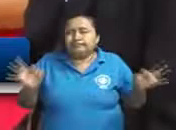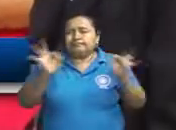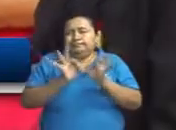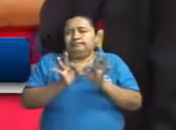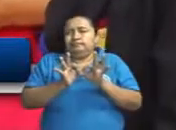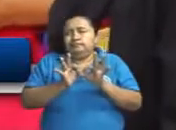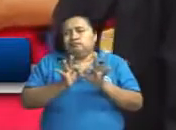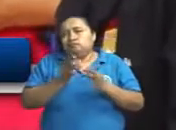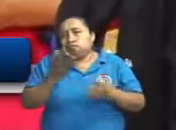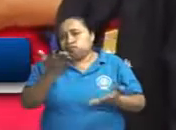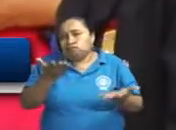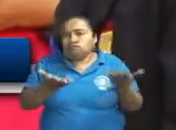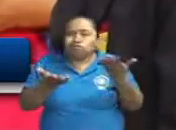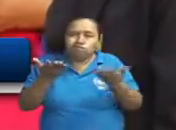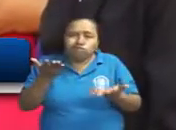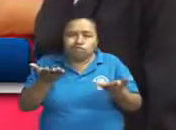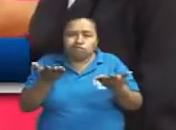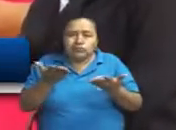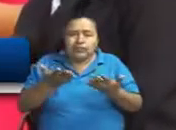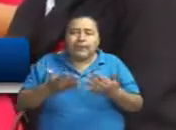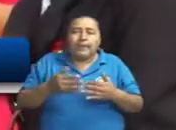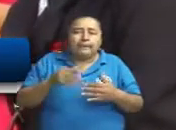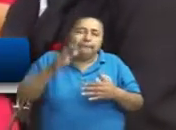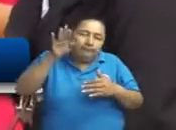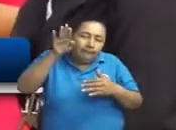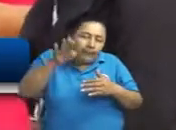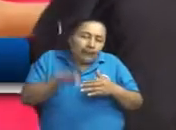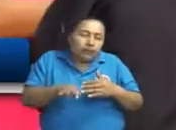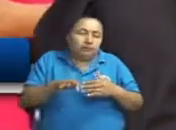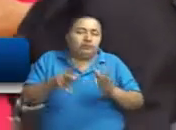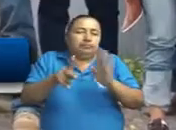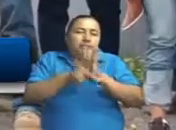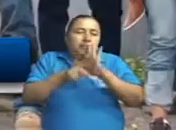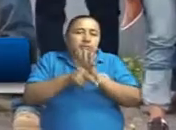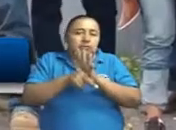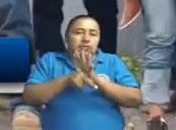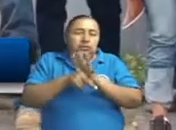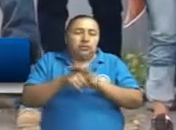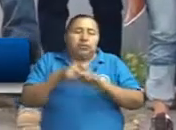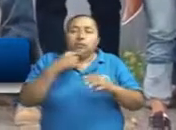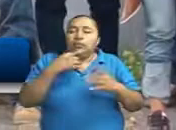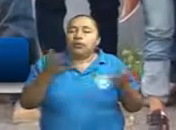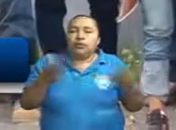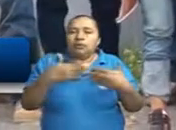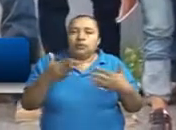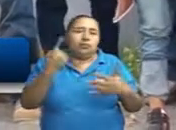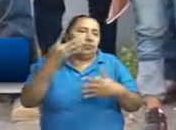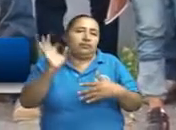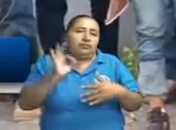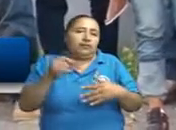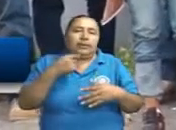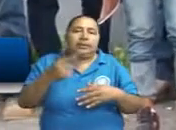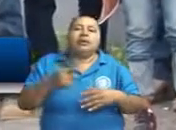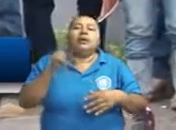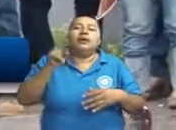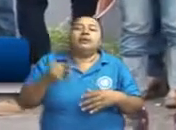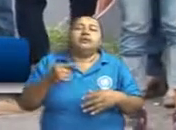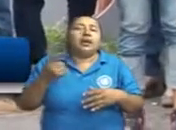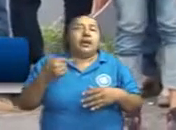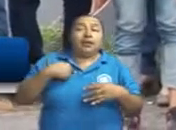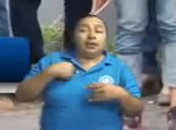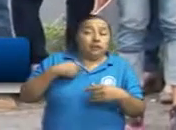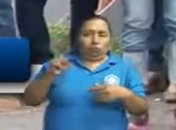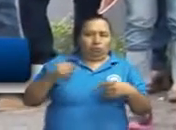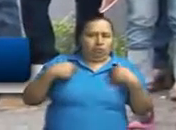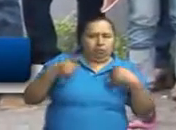lo mejor, de disminuir el riesgo de aparición, porque no hay una sola medida que nosotros digamos, a mí no me va a dar